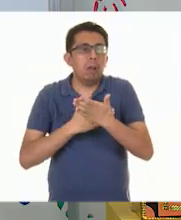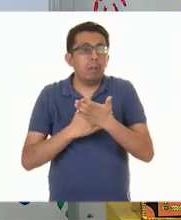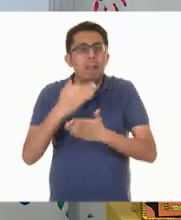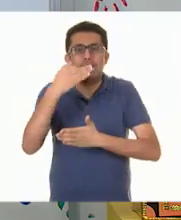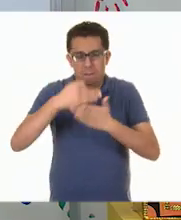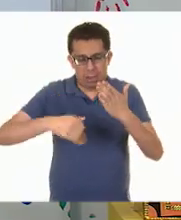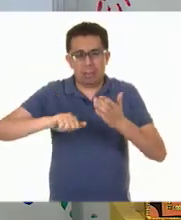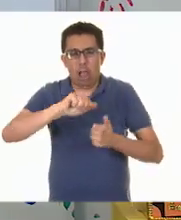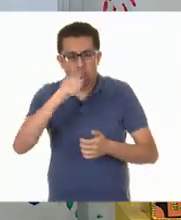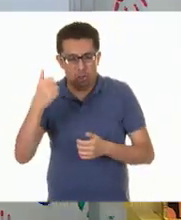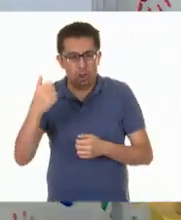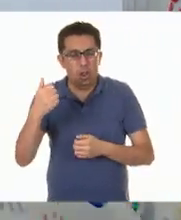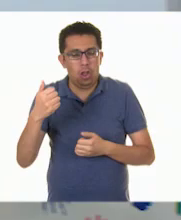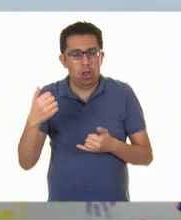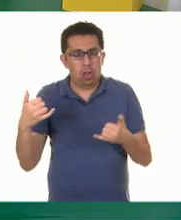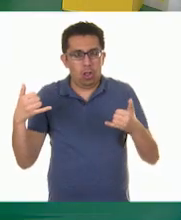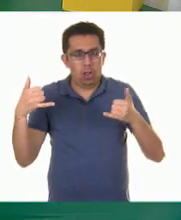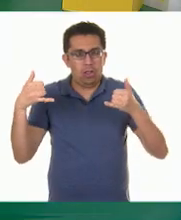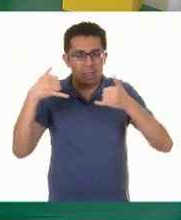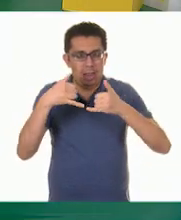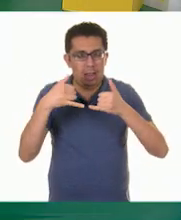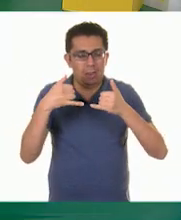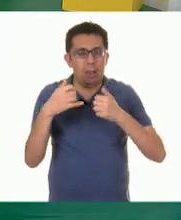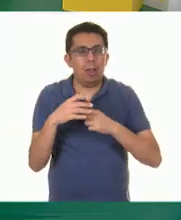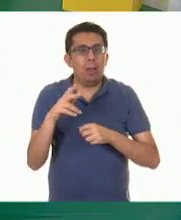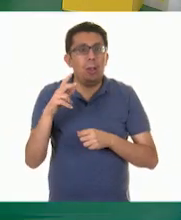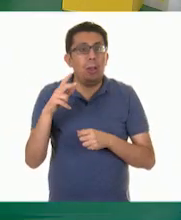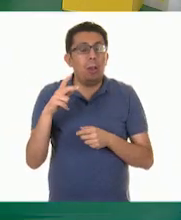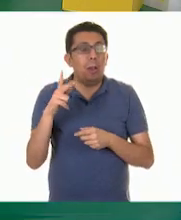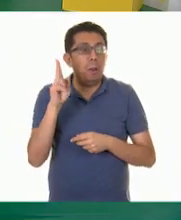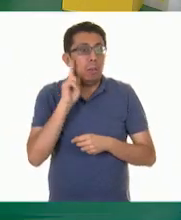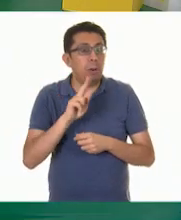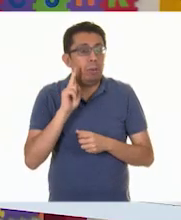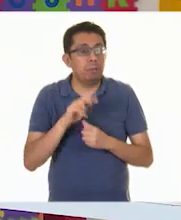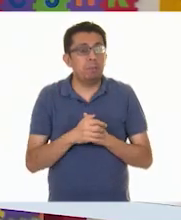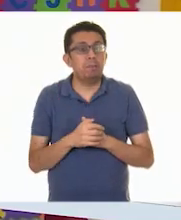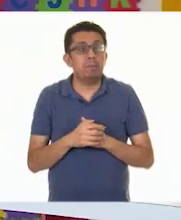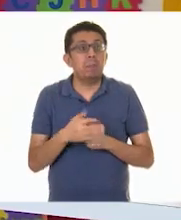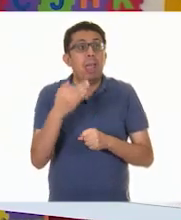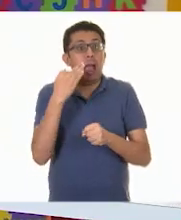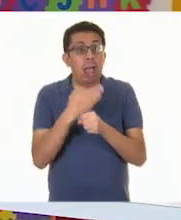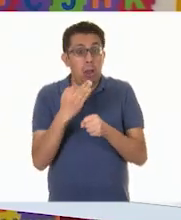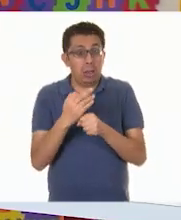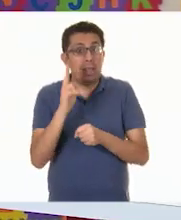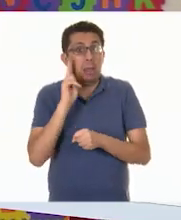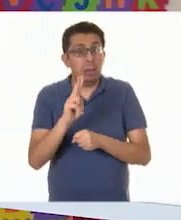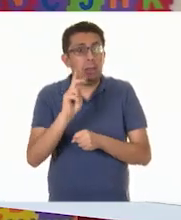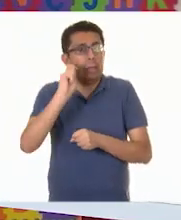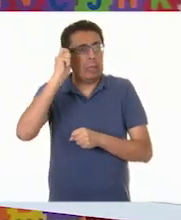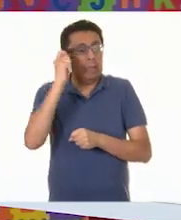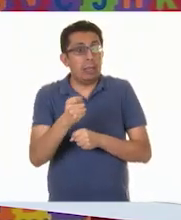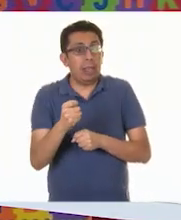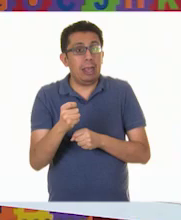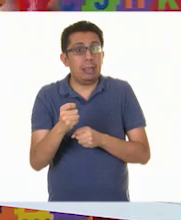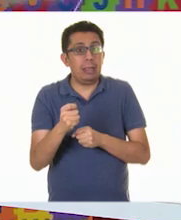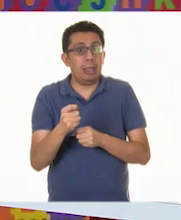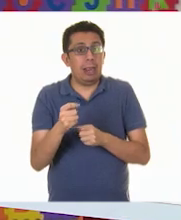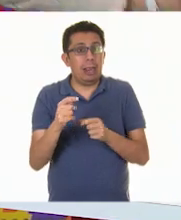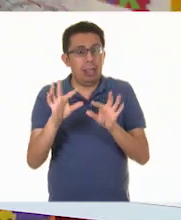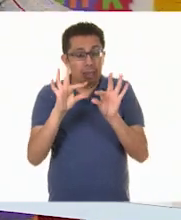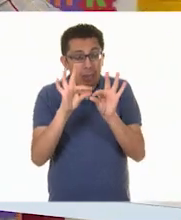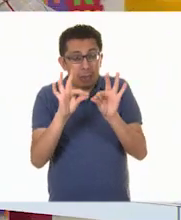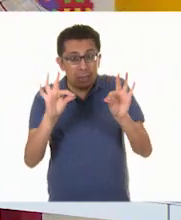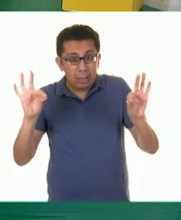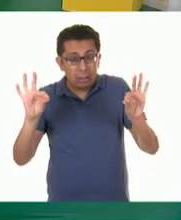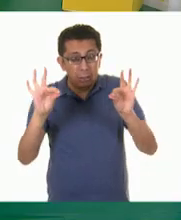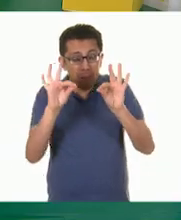teléfono que probar A todavía. ver, vamos a probarlo. Hasta ahorita hemos visto que si el hilo está estirado, escuchamos mejor.